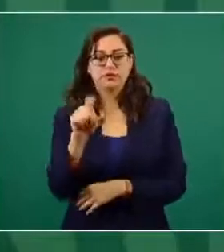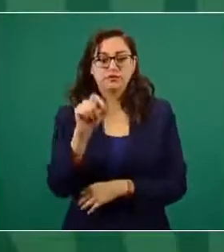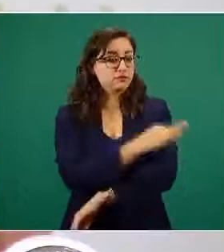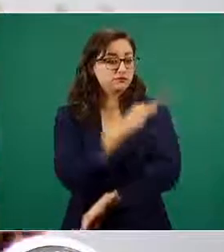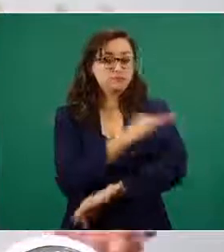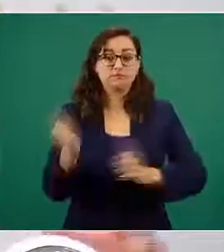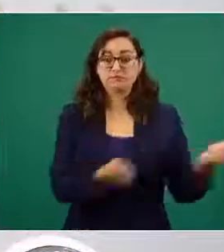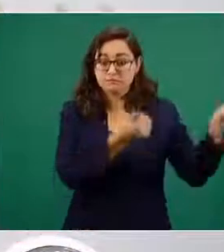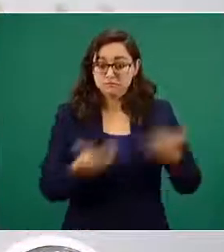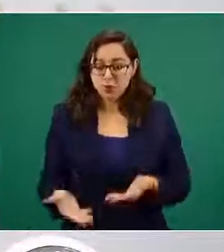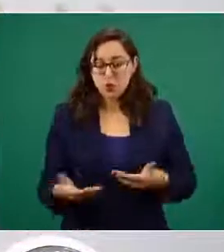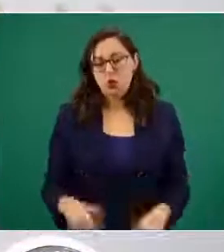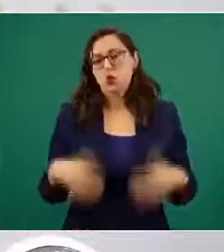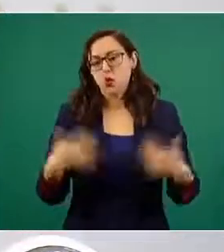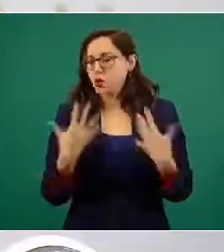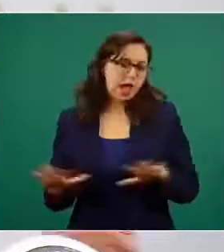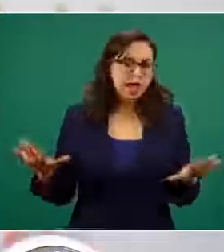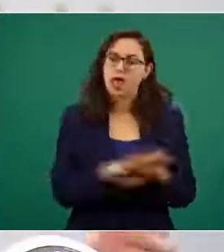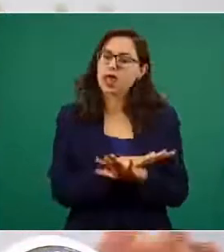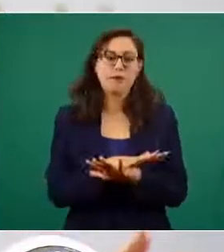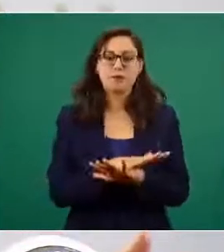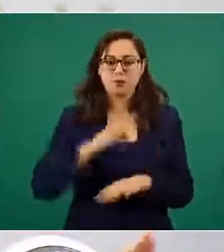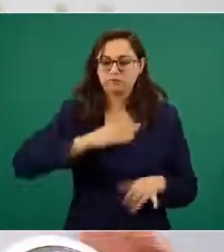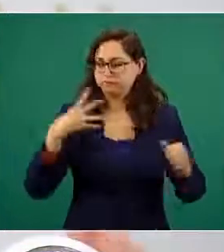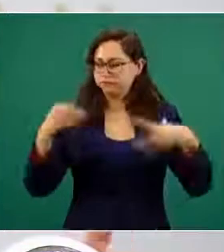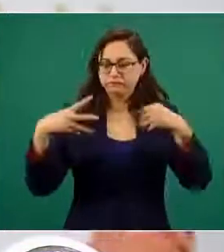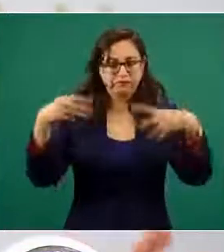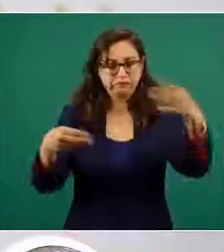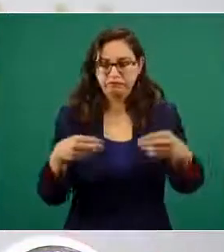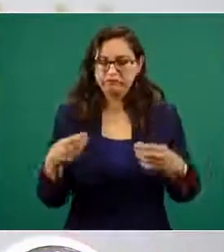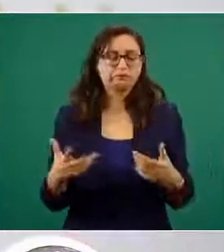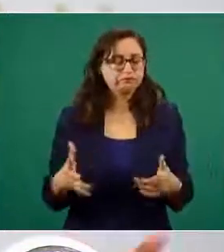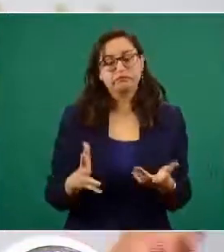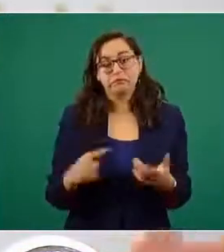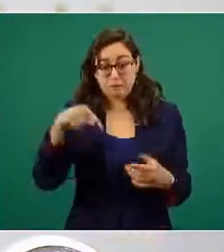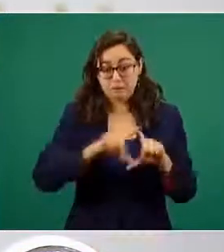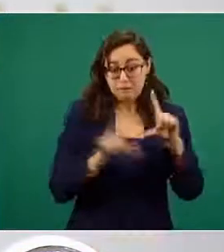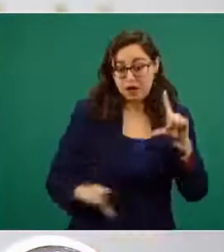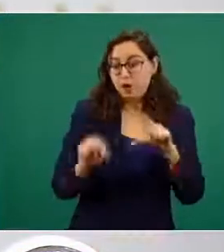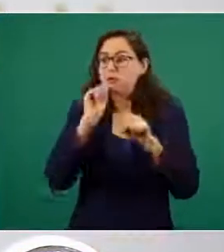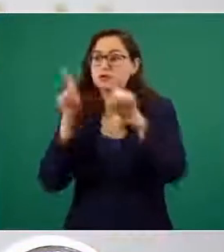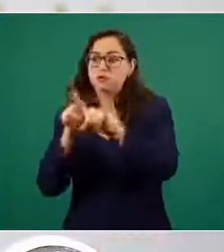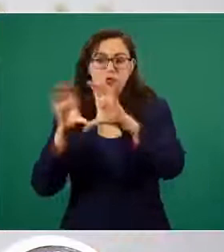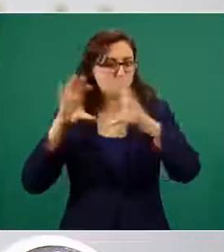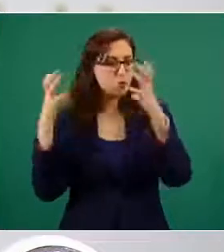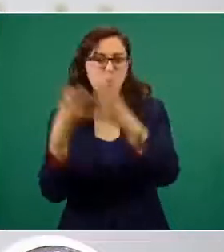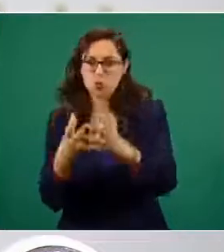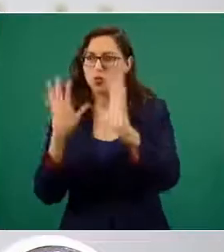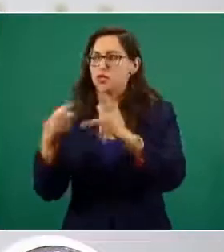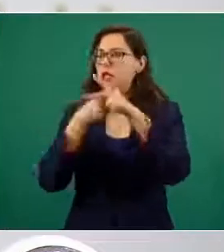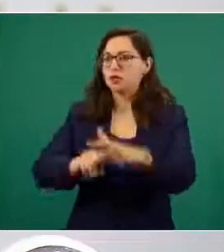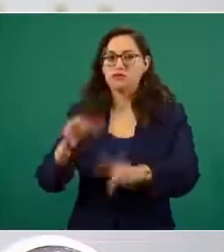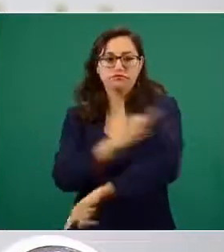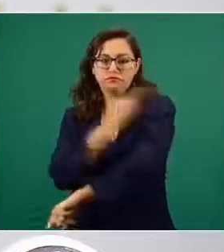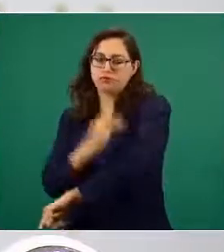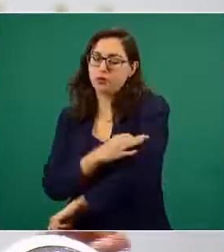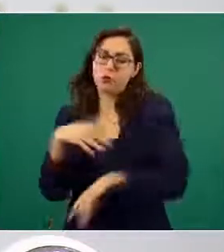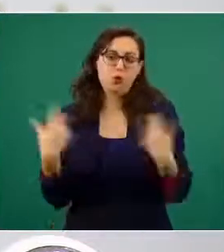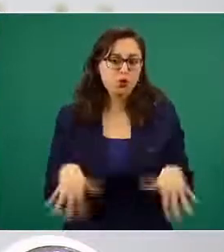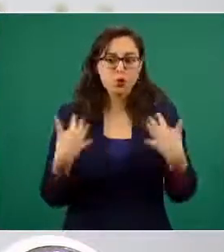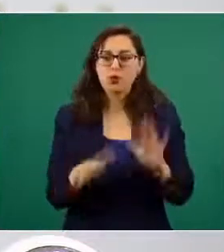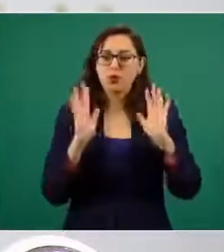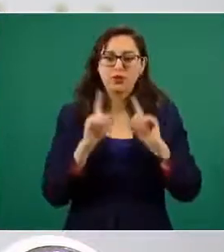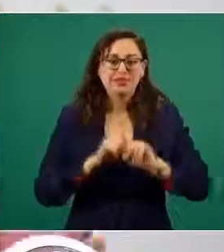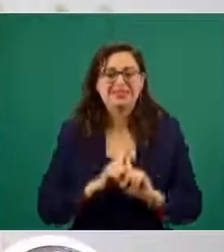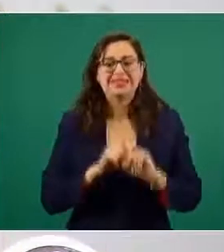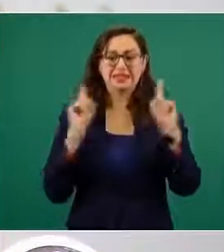las vacunas da un giro radical el manejo de la epidemia. No solo en México, sino en el mundo, en los países que ya empezaron a vacunar. Es muy diferente,